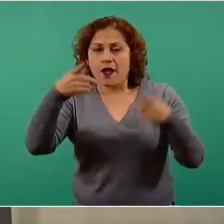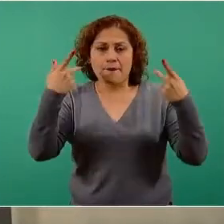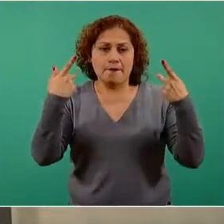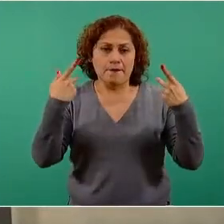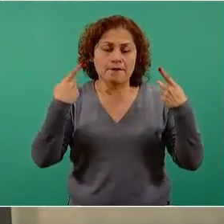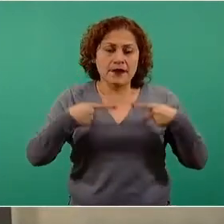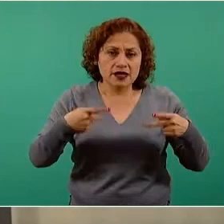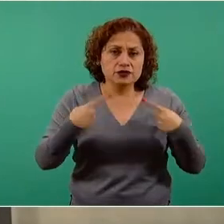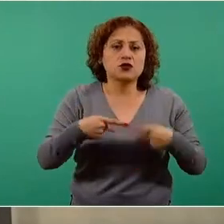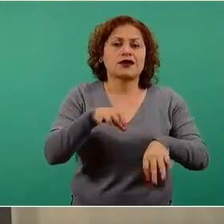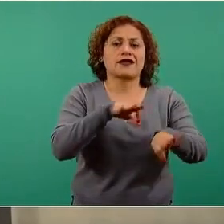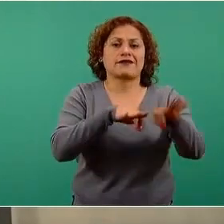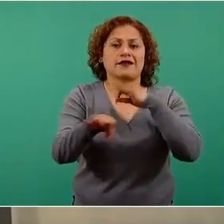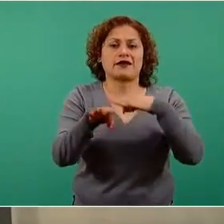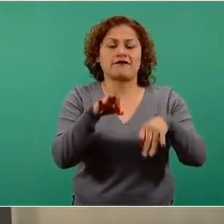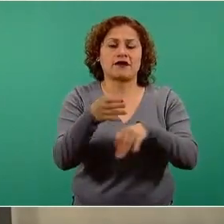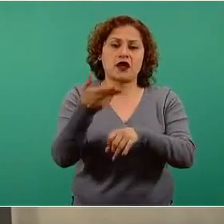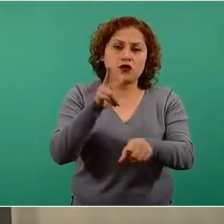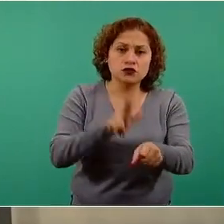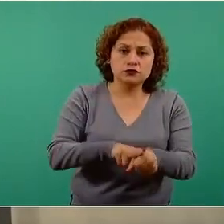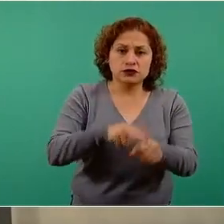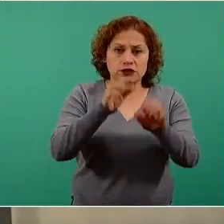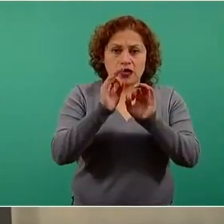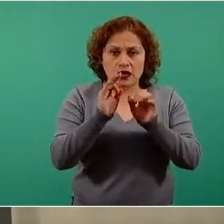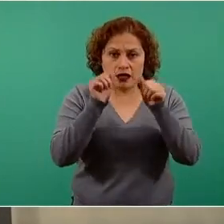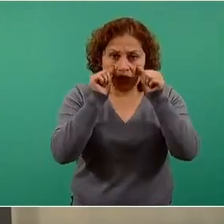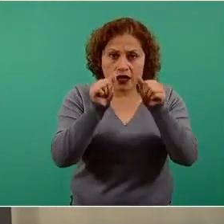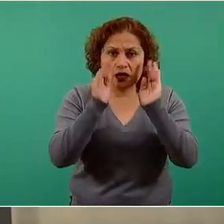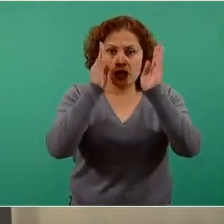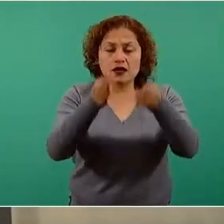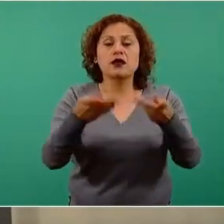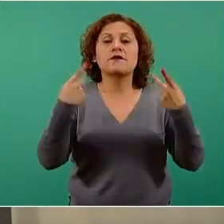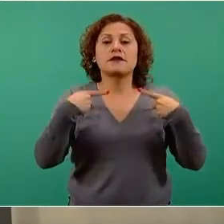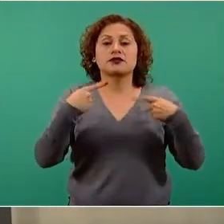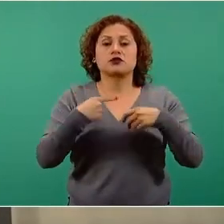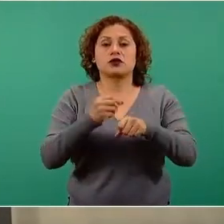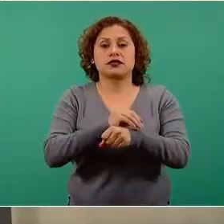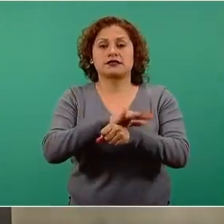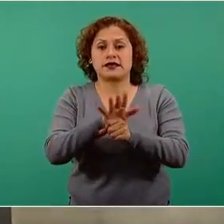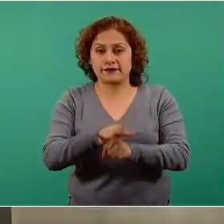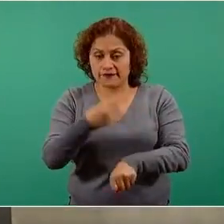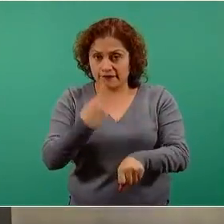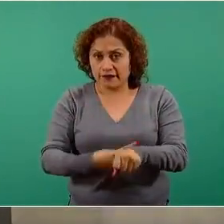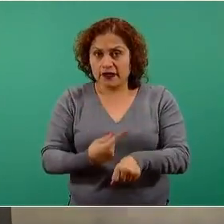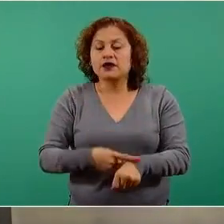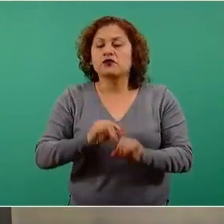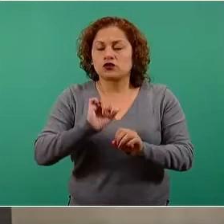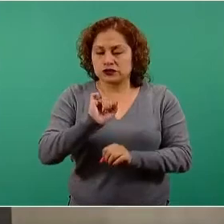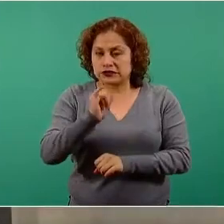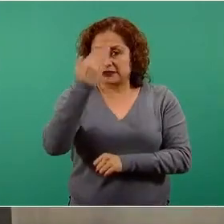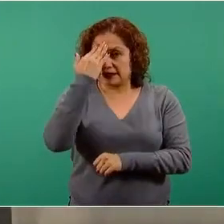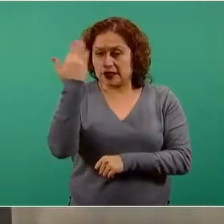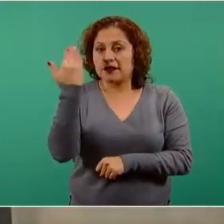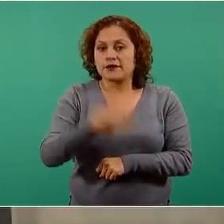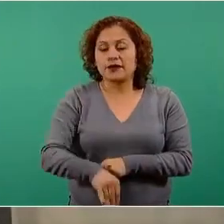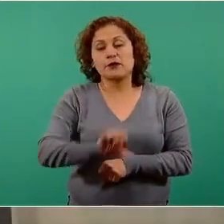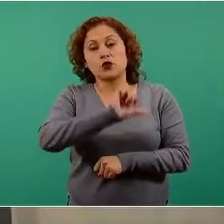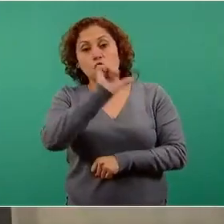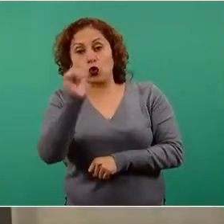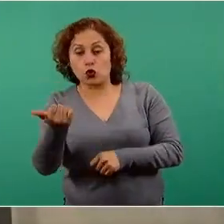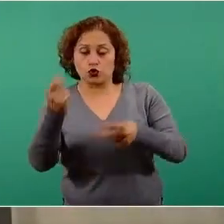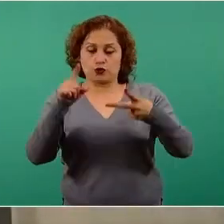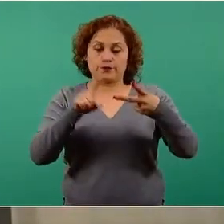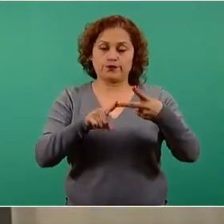que atiende a las unidades COVID y también en las unidades que no son designadas COVID, y estos son quienes se consideran de la segunda